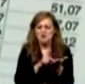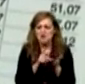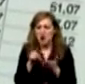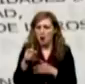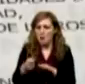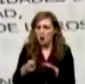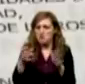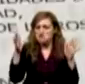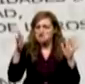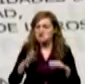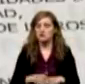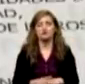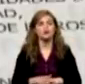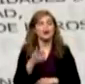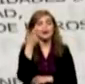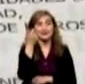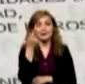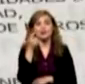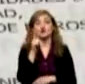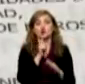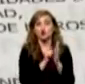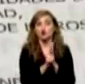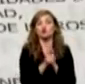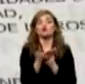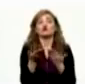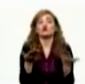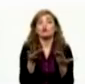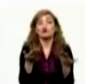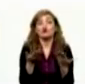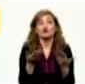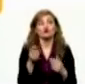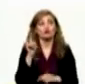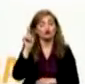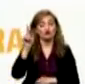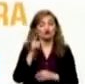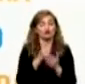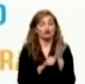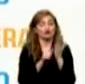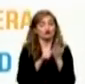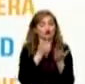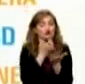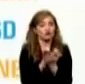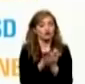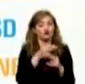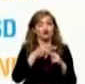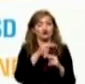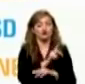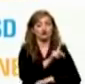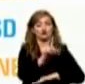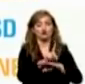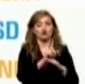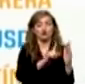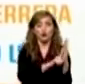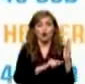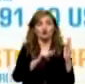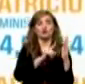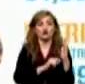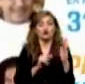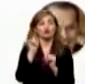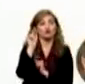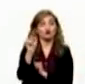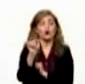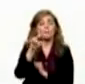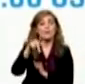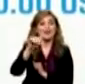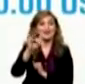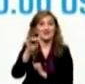a los abogados. El dinero, eso sí, llegó a las cuentas de los otrora ministros de Finanzas, del exdirector del SRI, de Ricardo